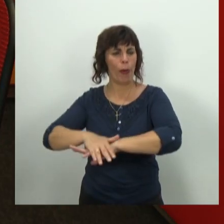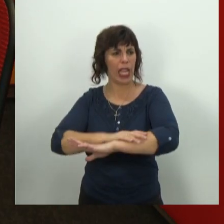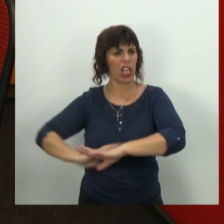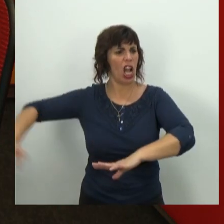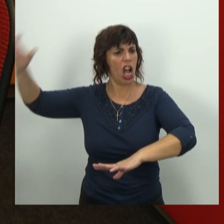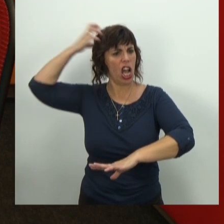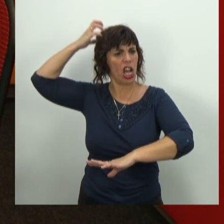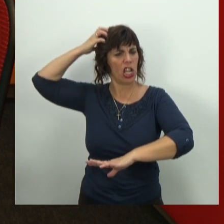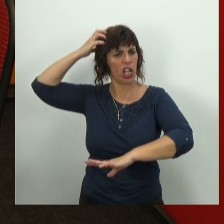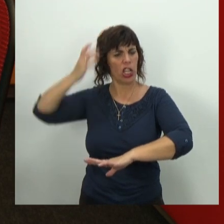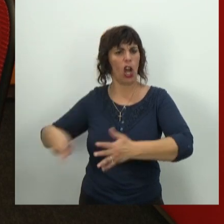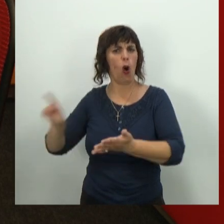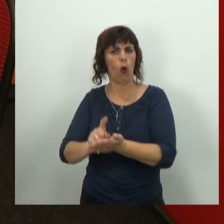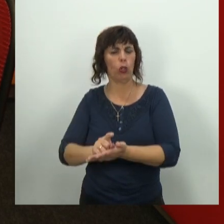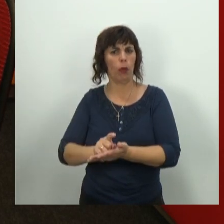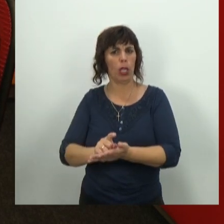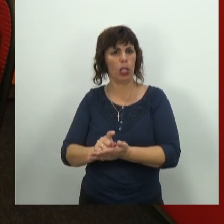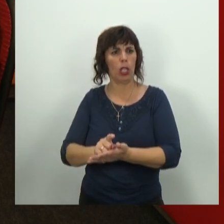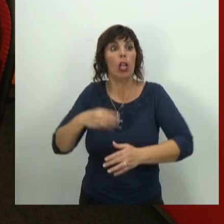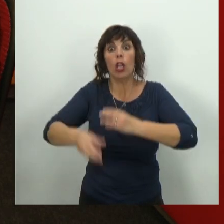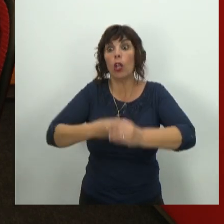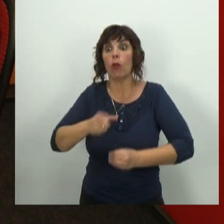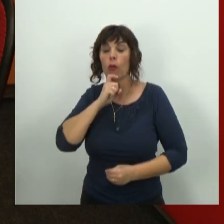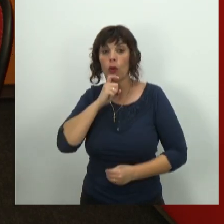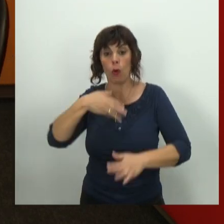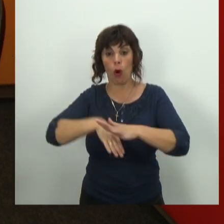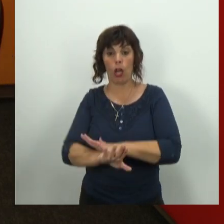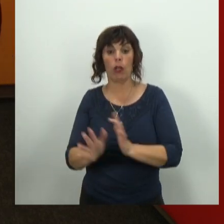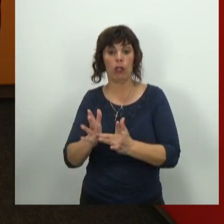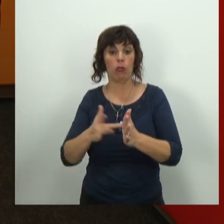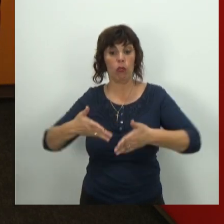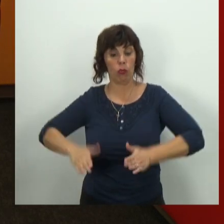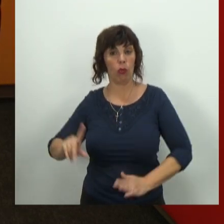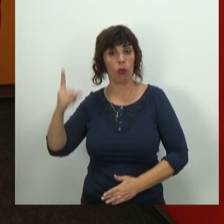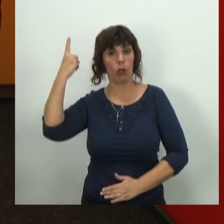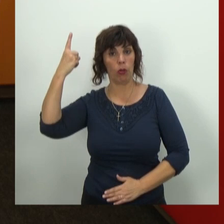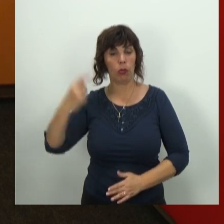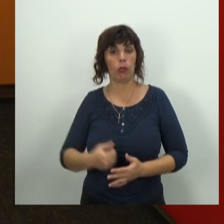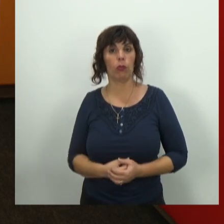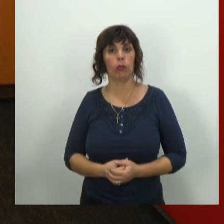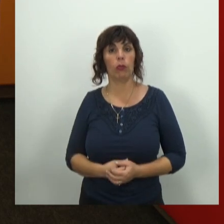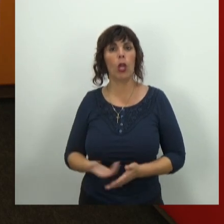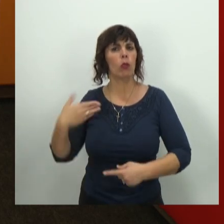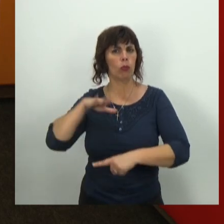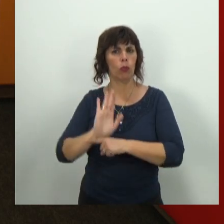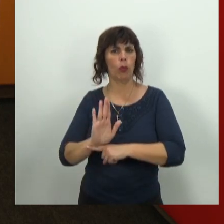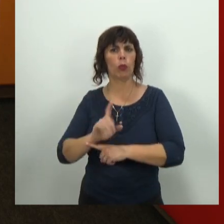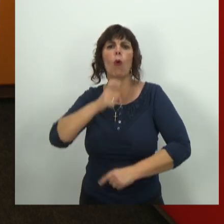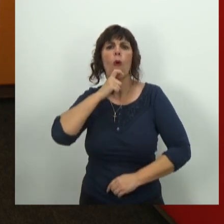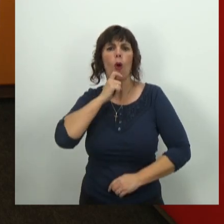nuevo. ¿Y cómo lo hizo? A través de Jesucristo, el Hijo de Dios. Y lo demostró.